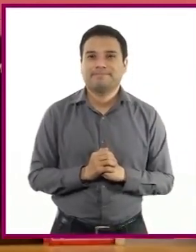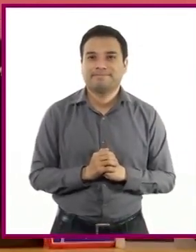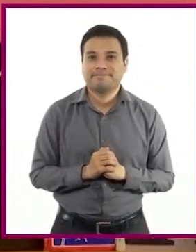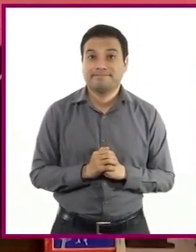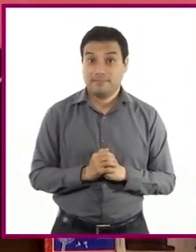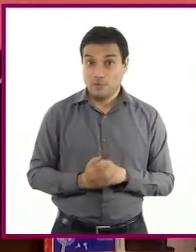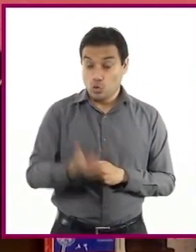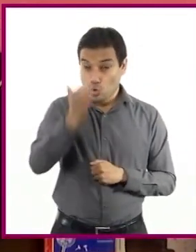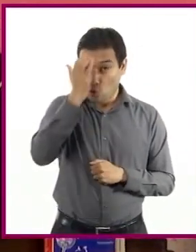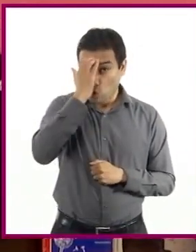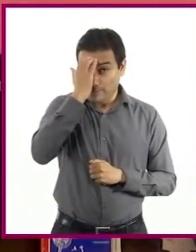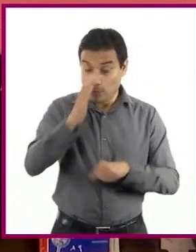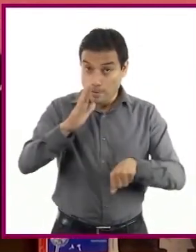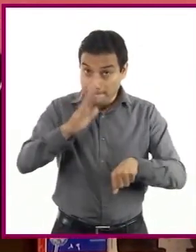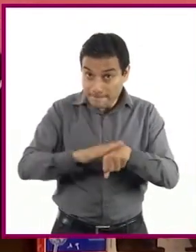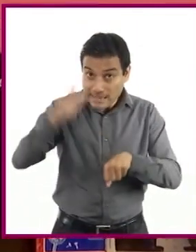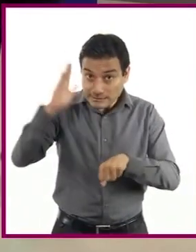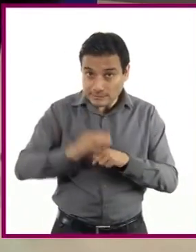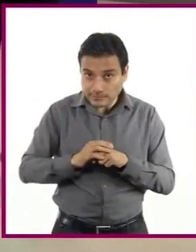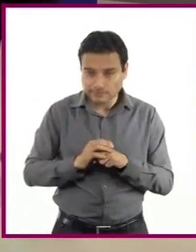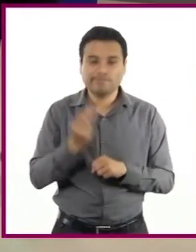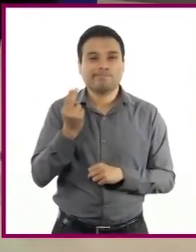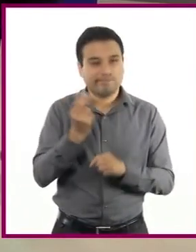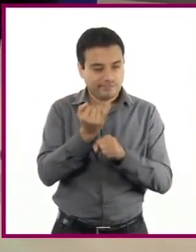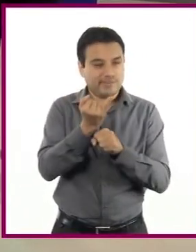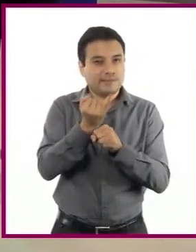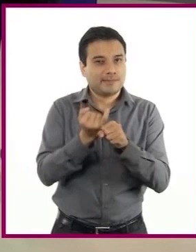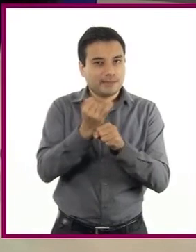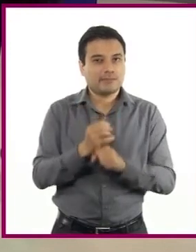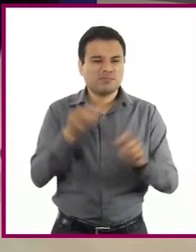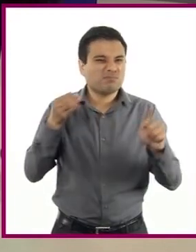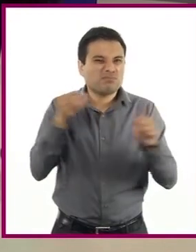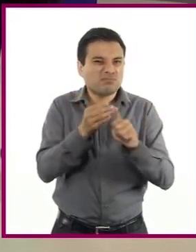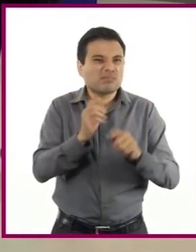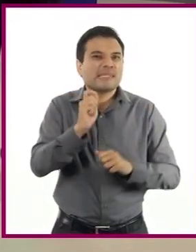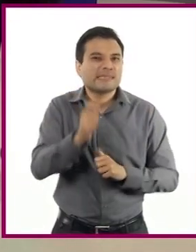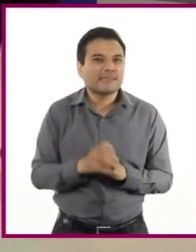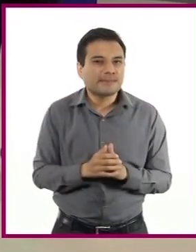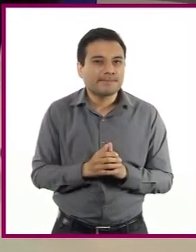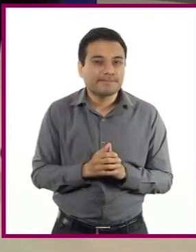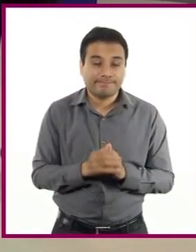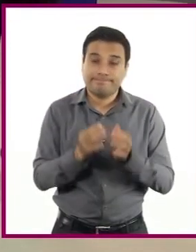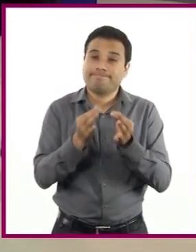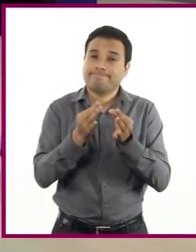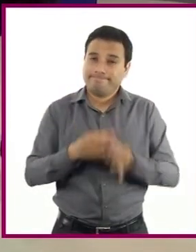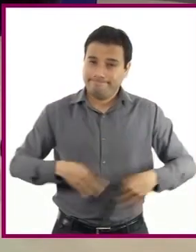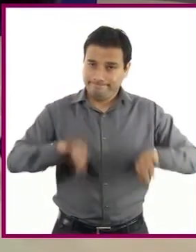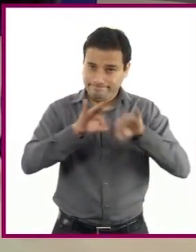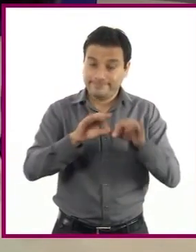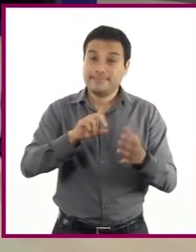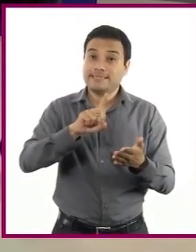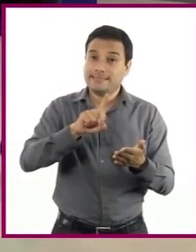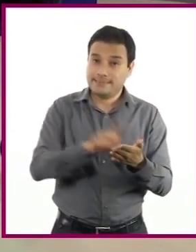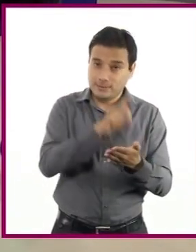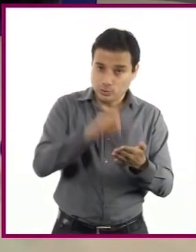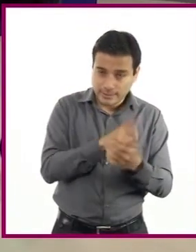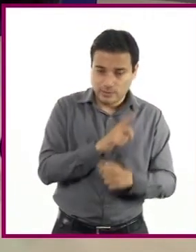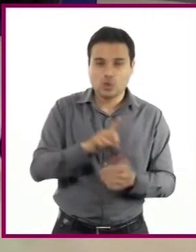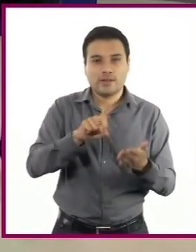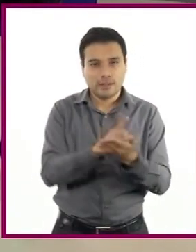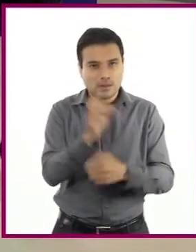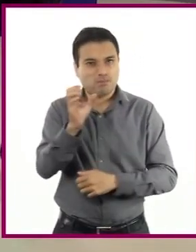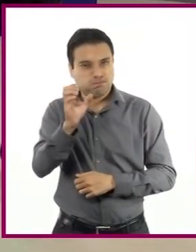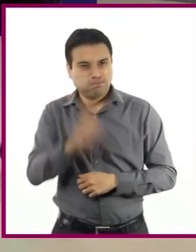conocimiento ampliar hay que consultar y cuyo propósito ha sido reconocer la importancia de diccionarios y enciclopedias como fuentes de